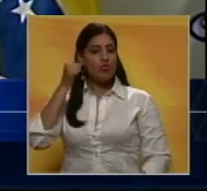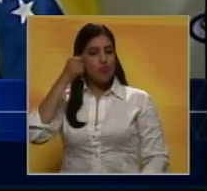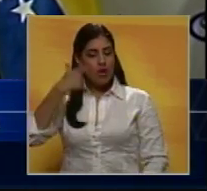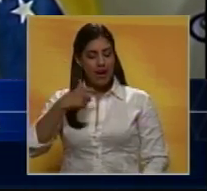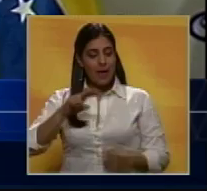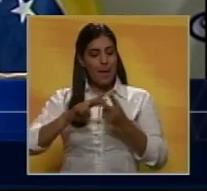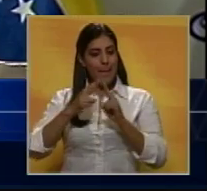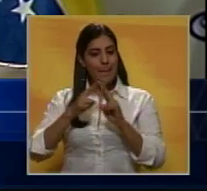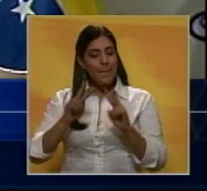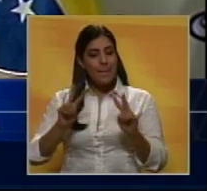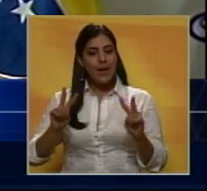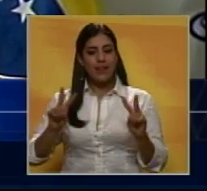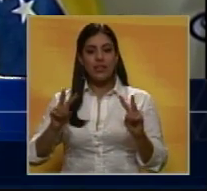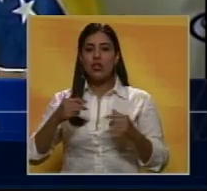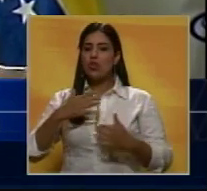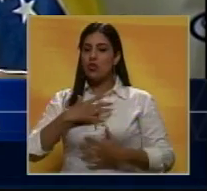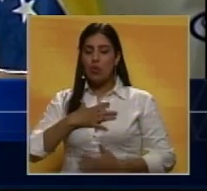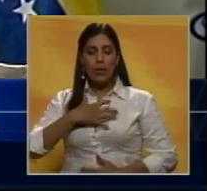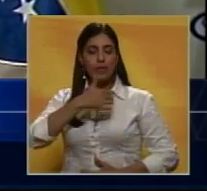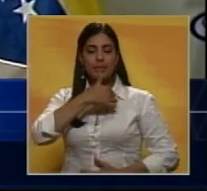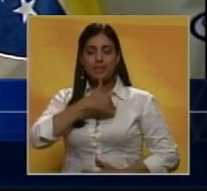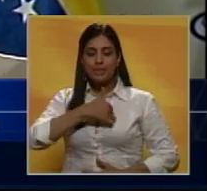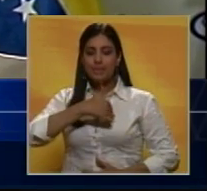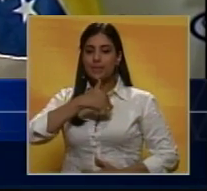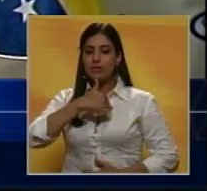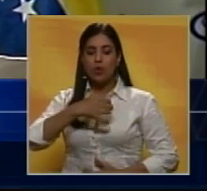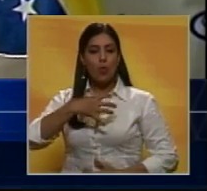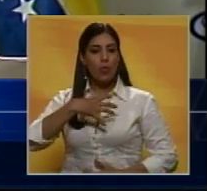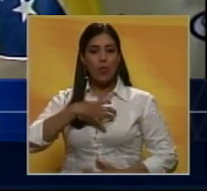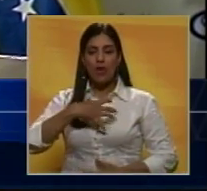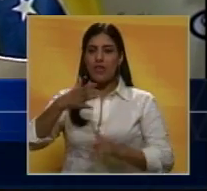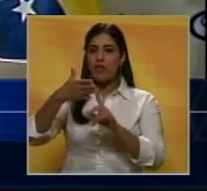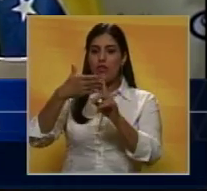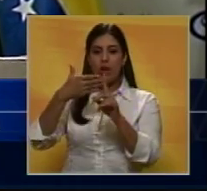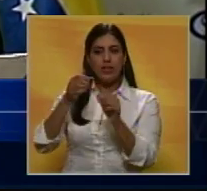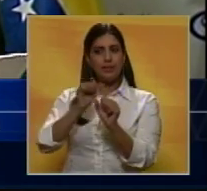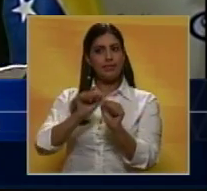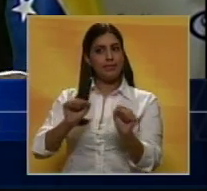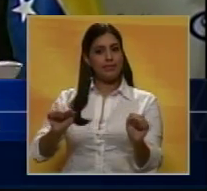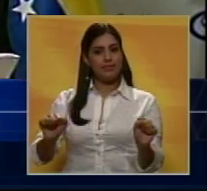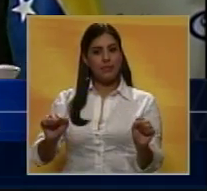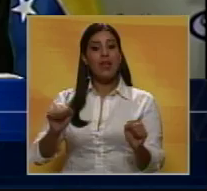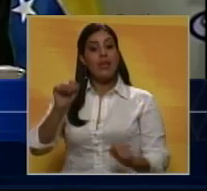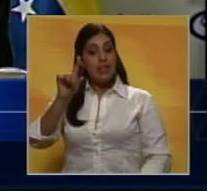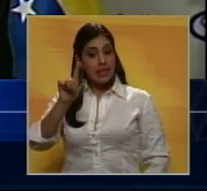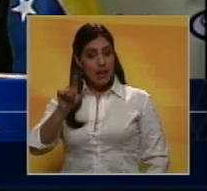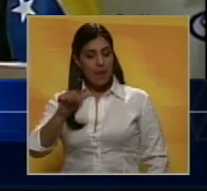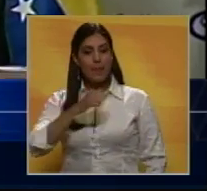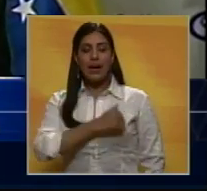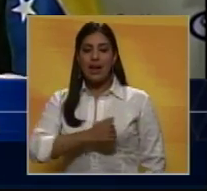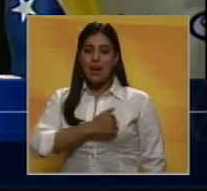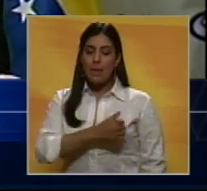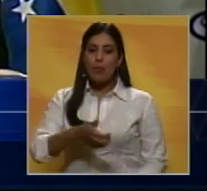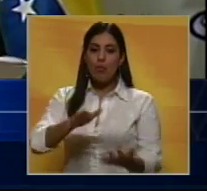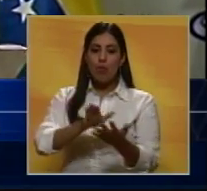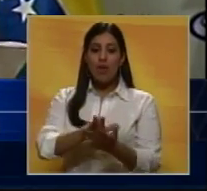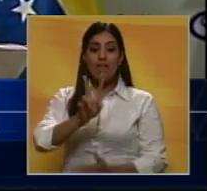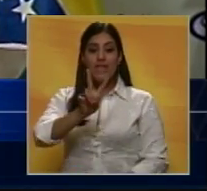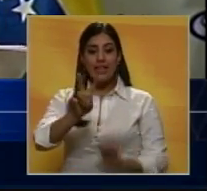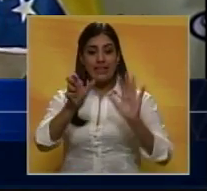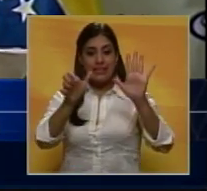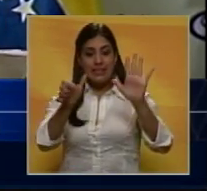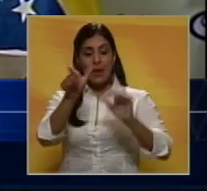de paz. No puedo tolerar la violencia. También lamento la muerte de